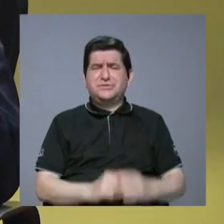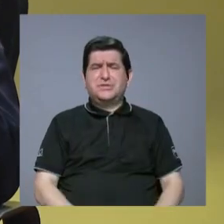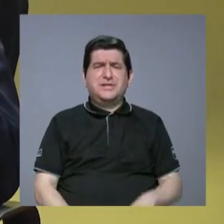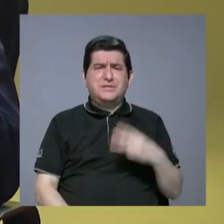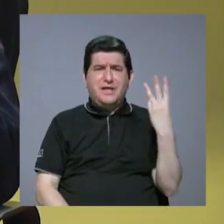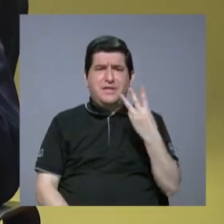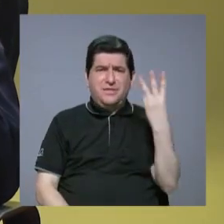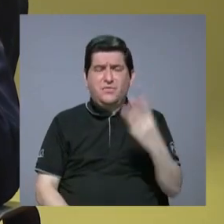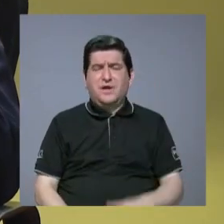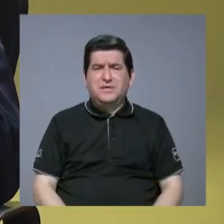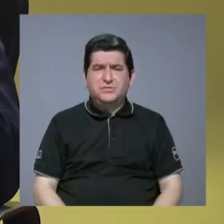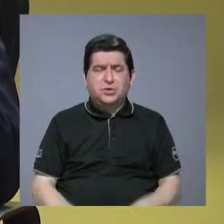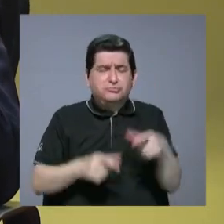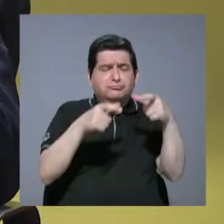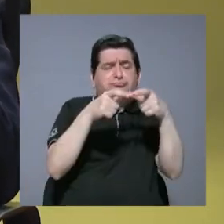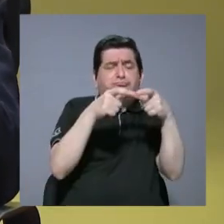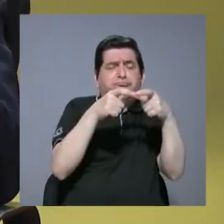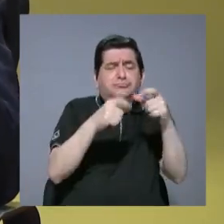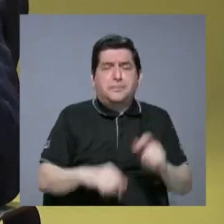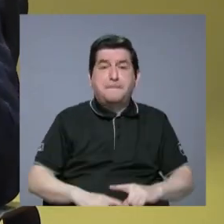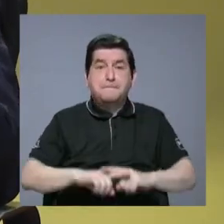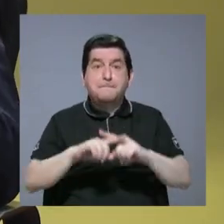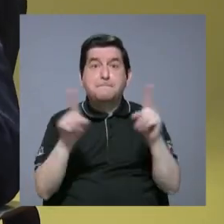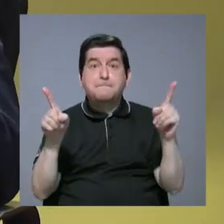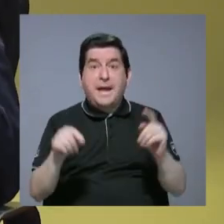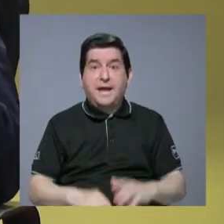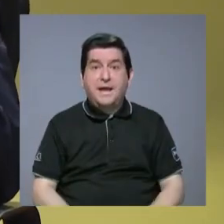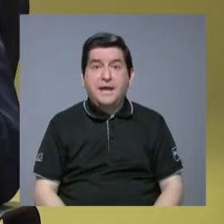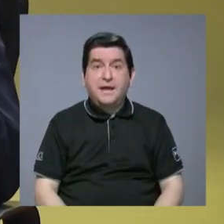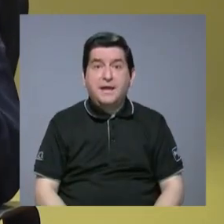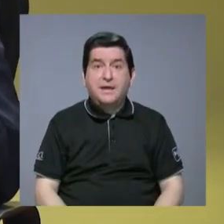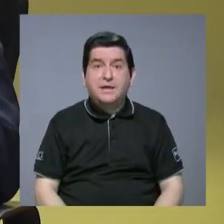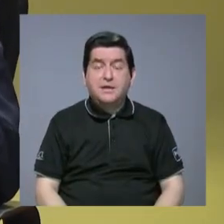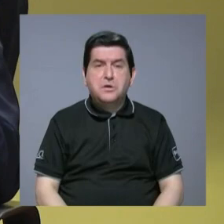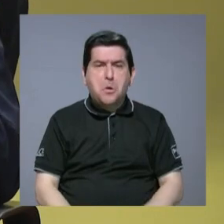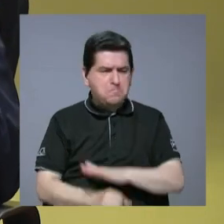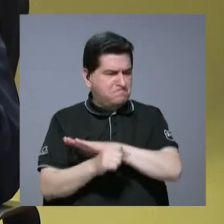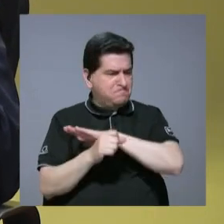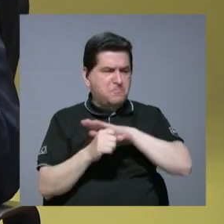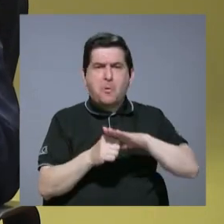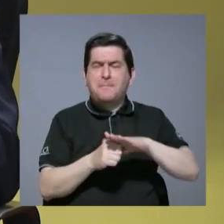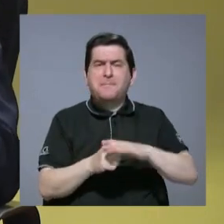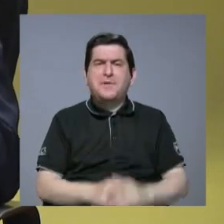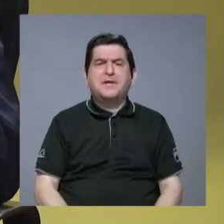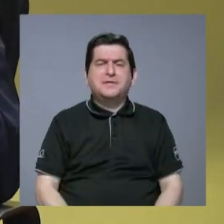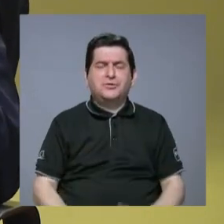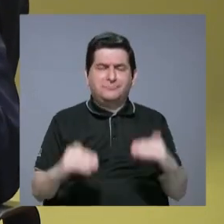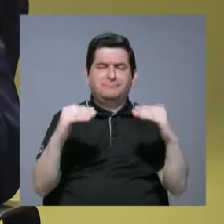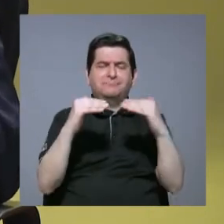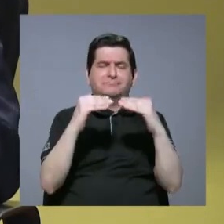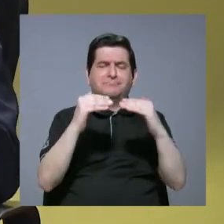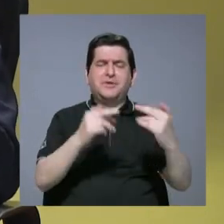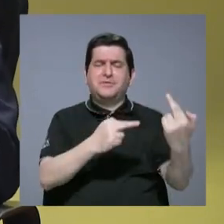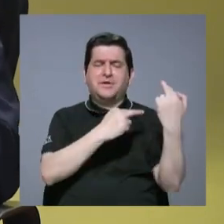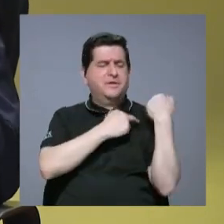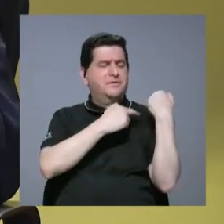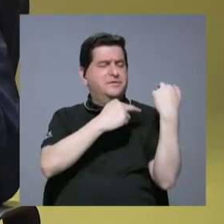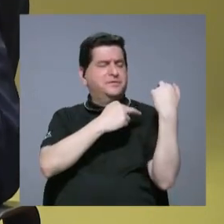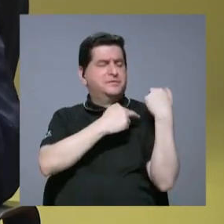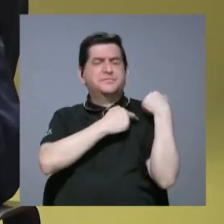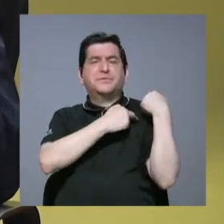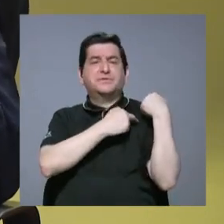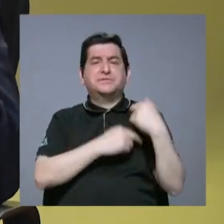una socialite, pero que estuvo plenamente a la altura de las